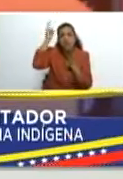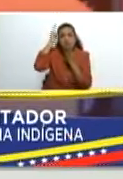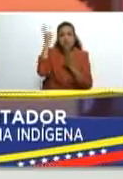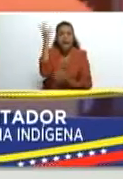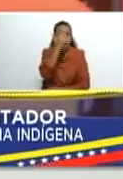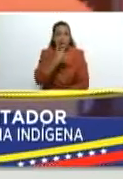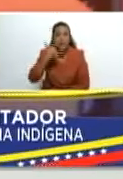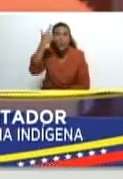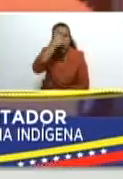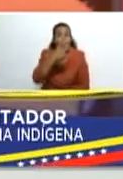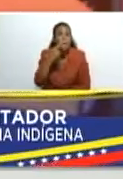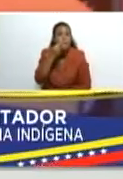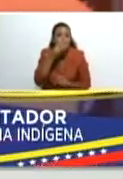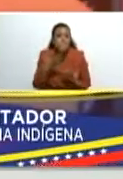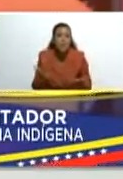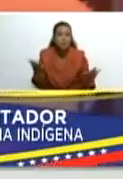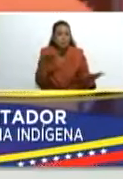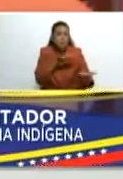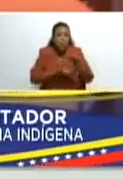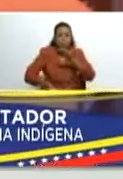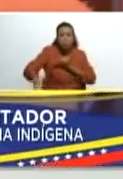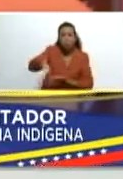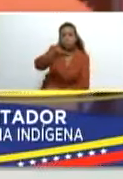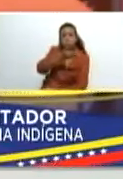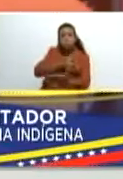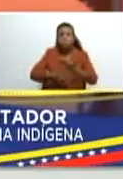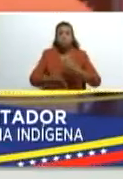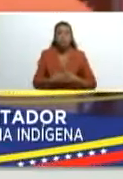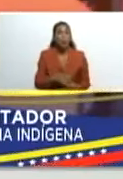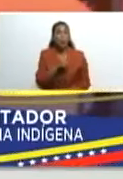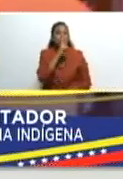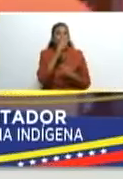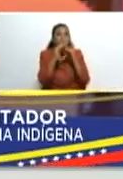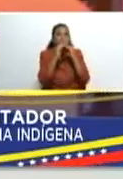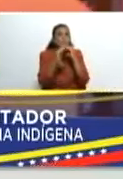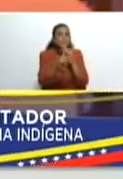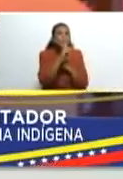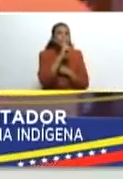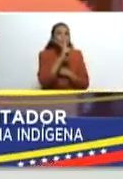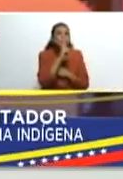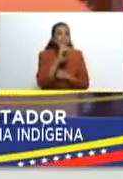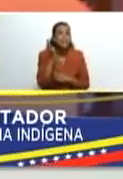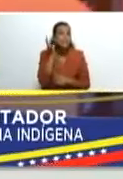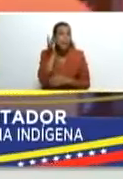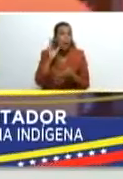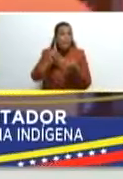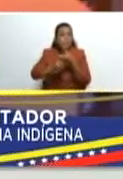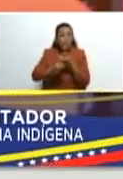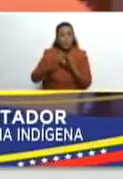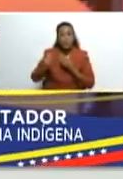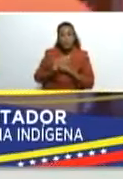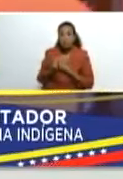una mezcla bonita. Le voy a decir un secreto, no sé si Sicilia se va a poner bravo conmigo.